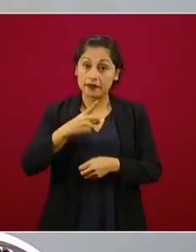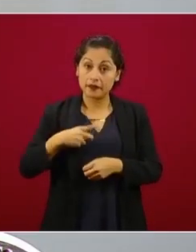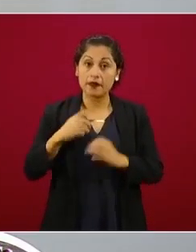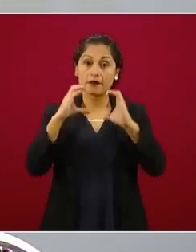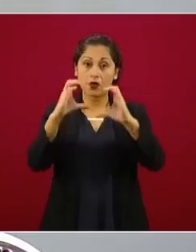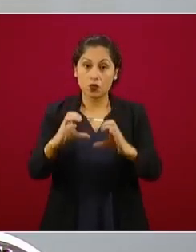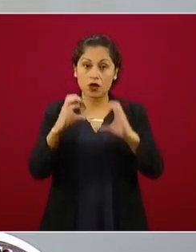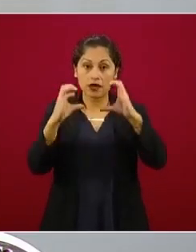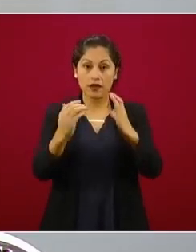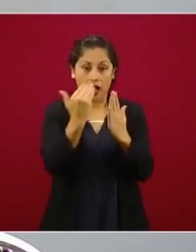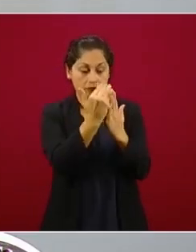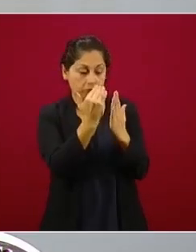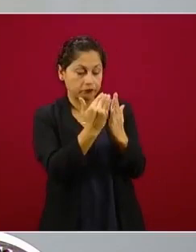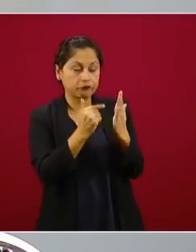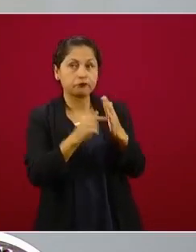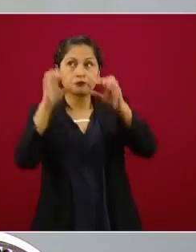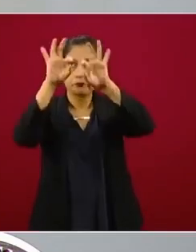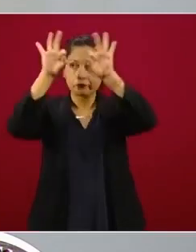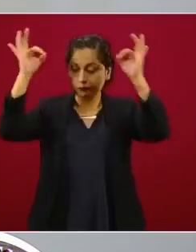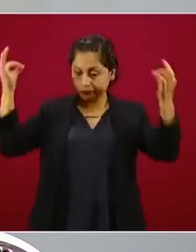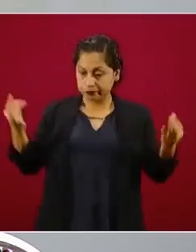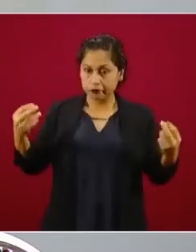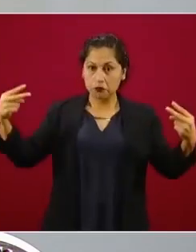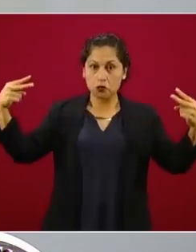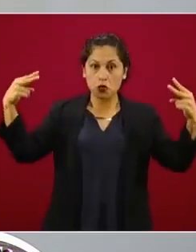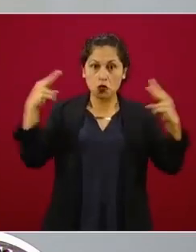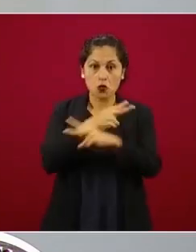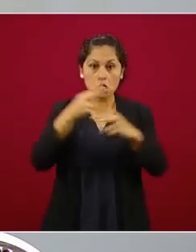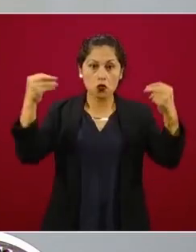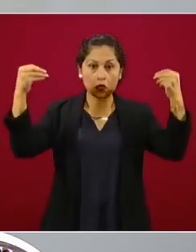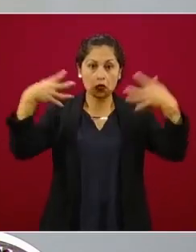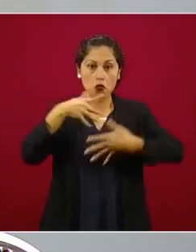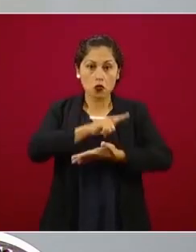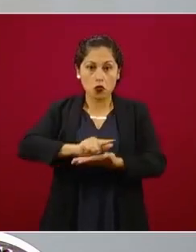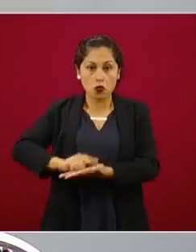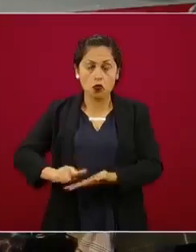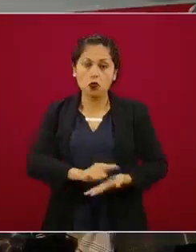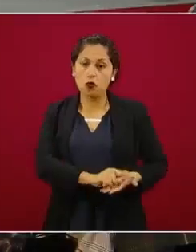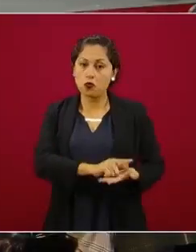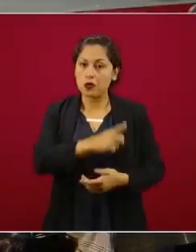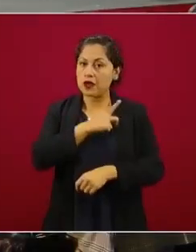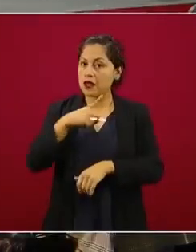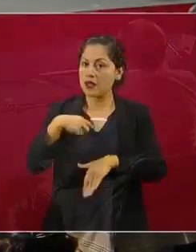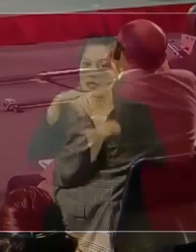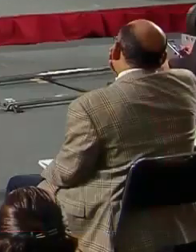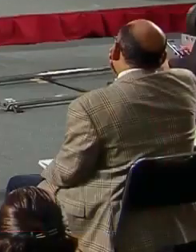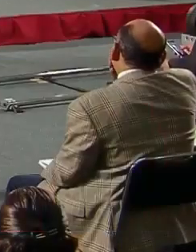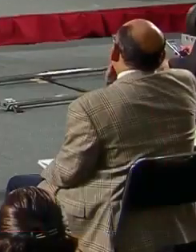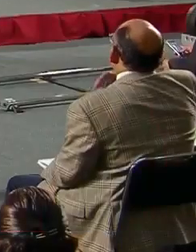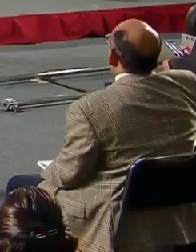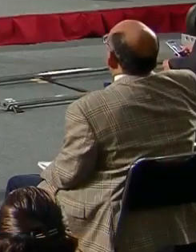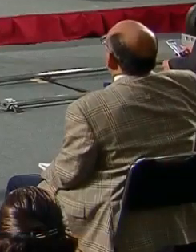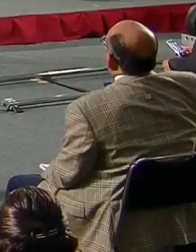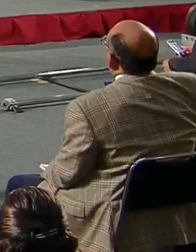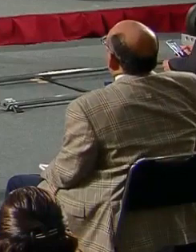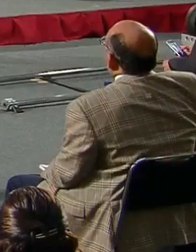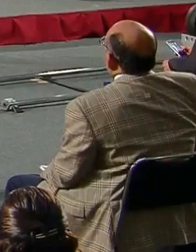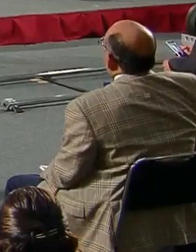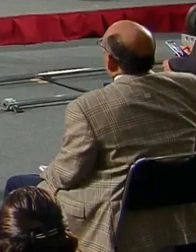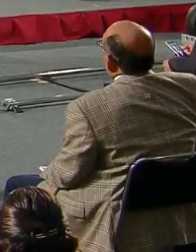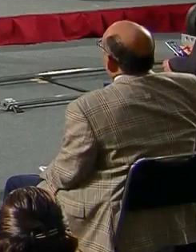manual de operación, pueden tener un efecto de menor capacidad o incluso un efecto